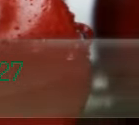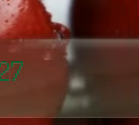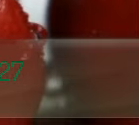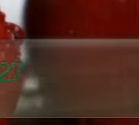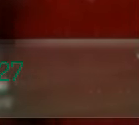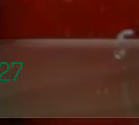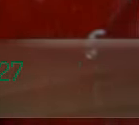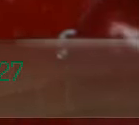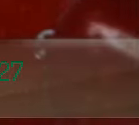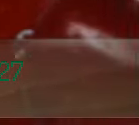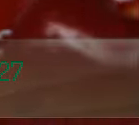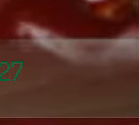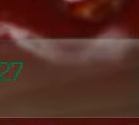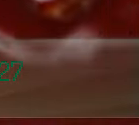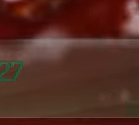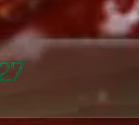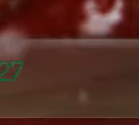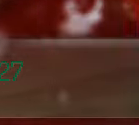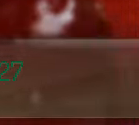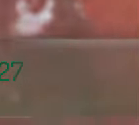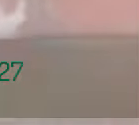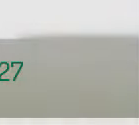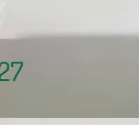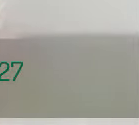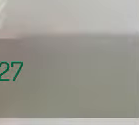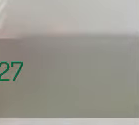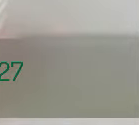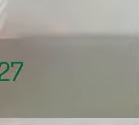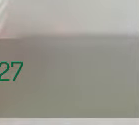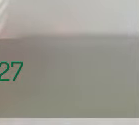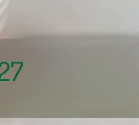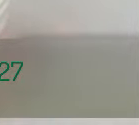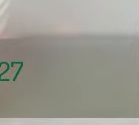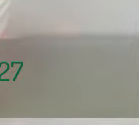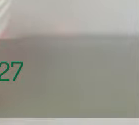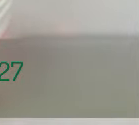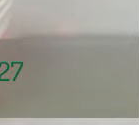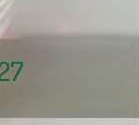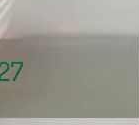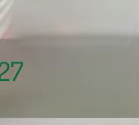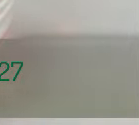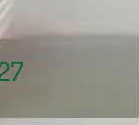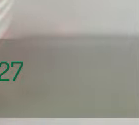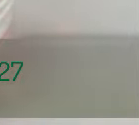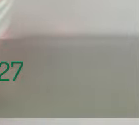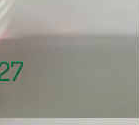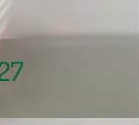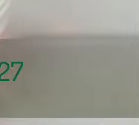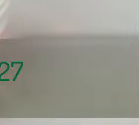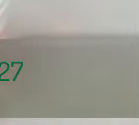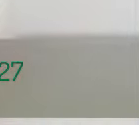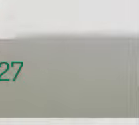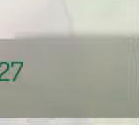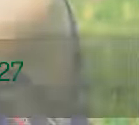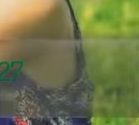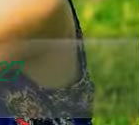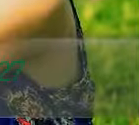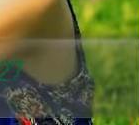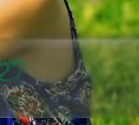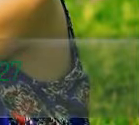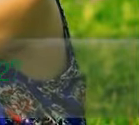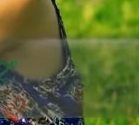como proantocianidinas oligoméricas. Reducen estas células y además estas moléculas que envejecen la piel y promueven mayor